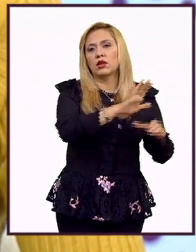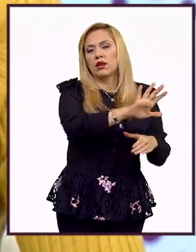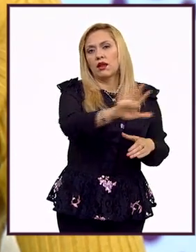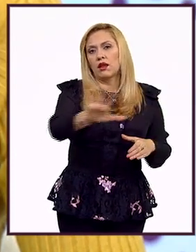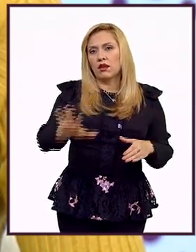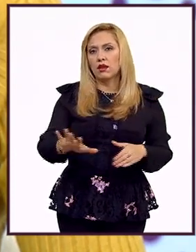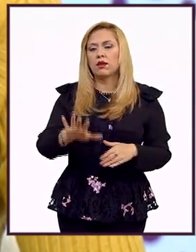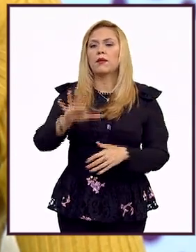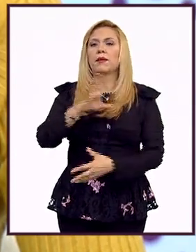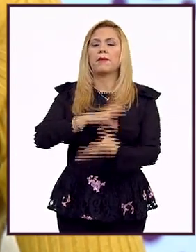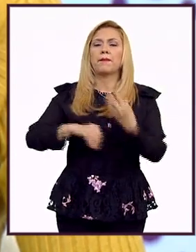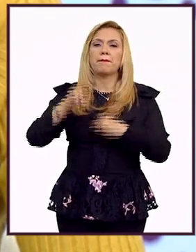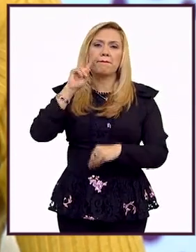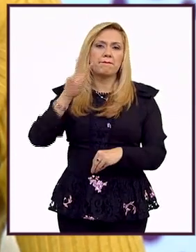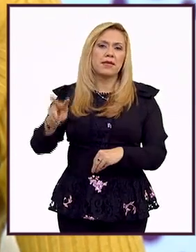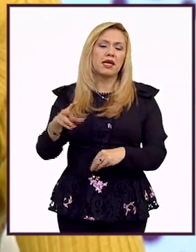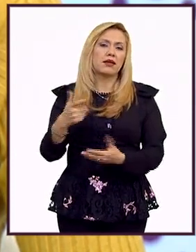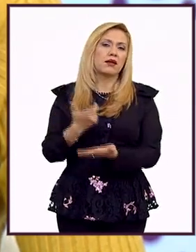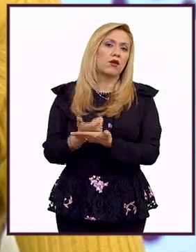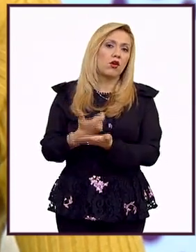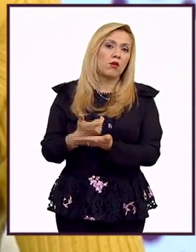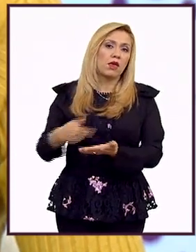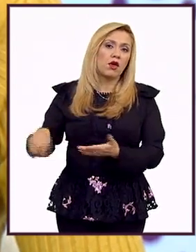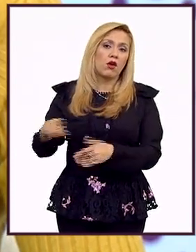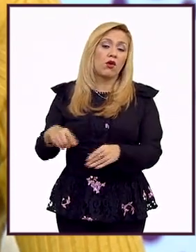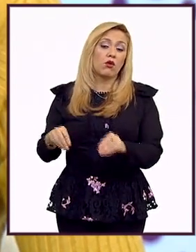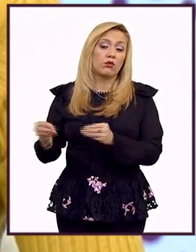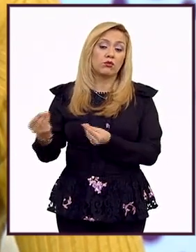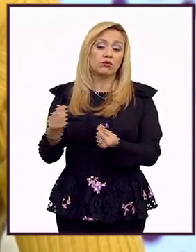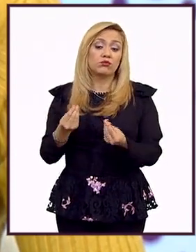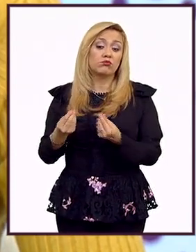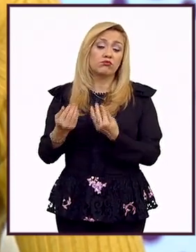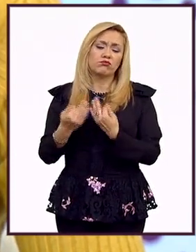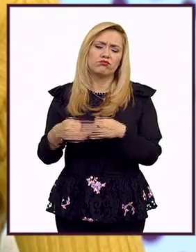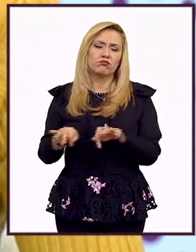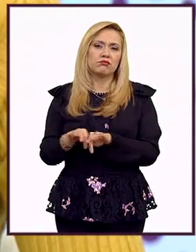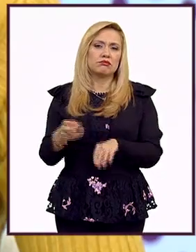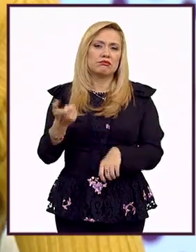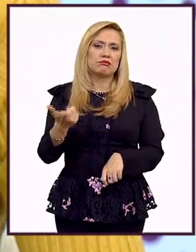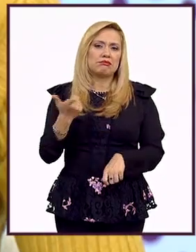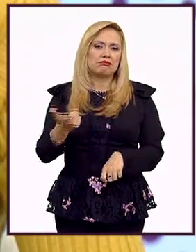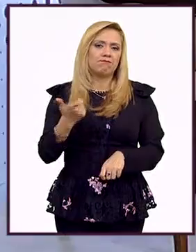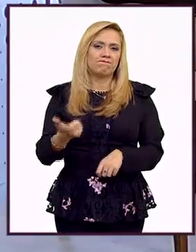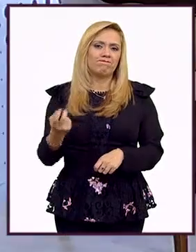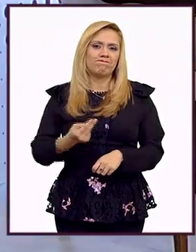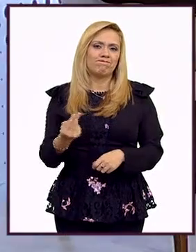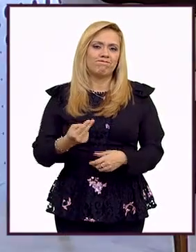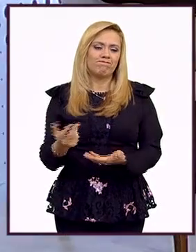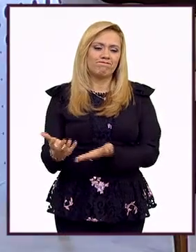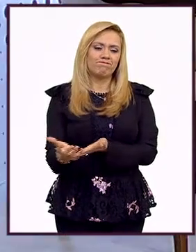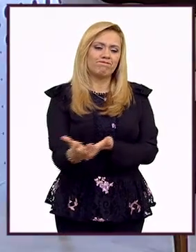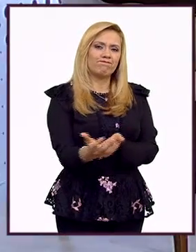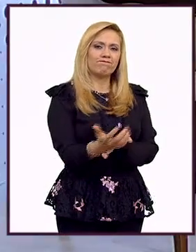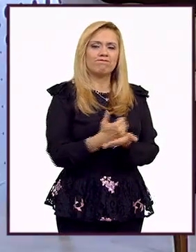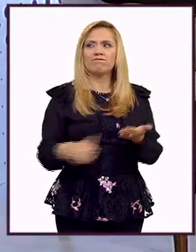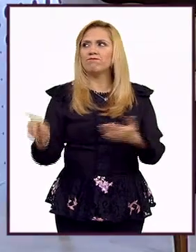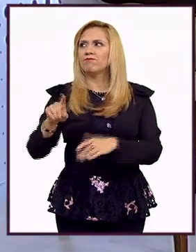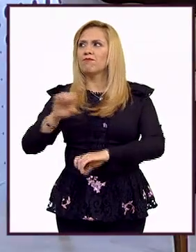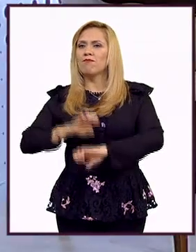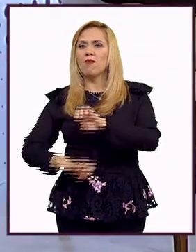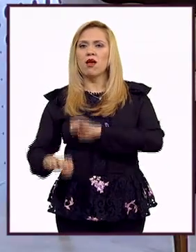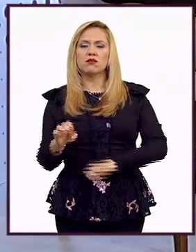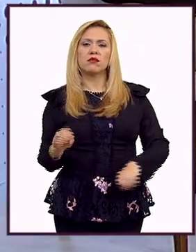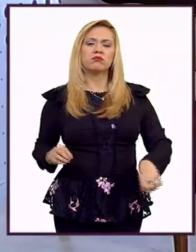por otro lado vemos un modelo económico que prioriza los intereses en gran medida de empresas y